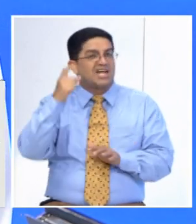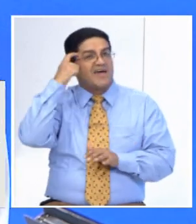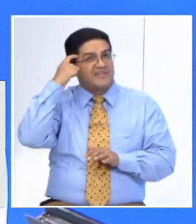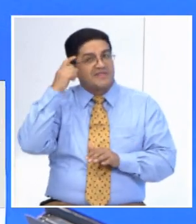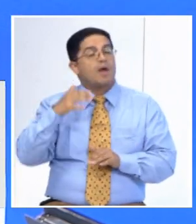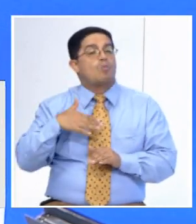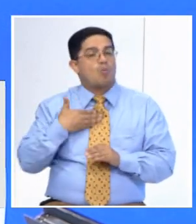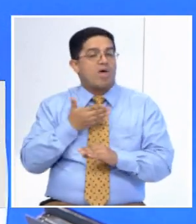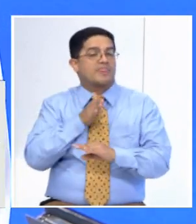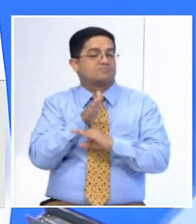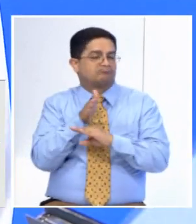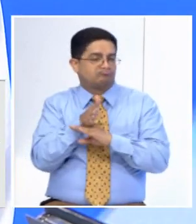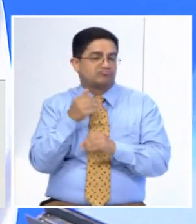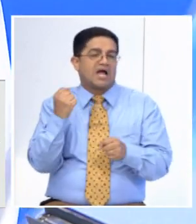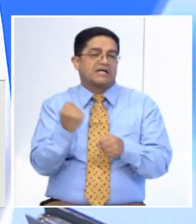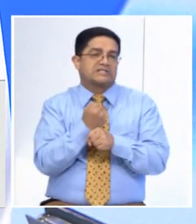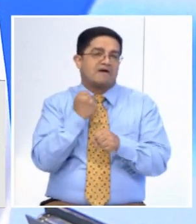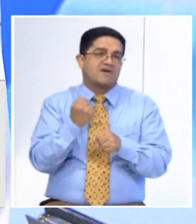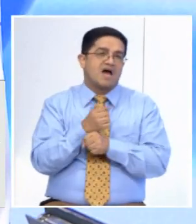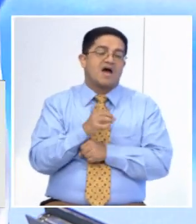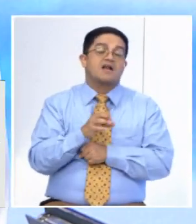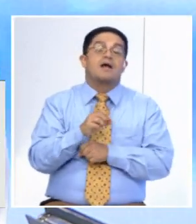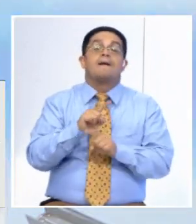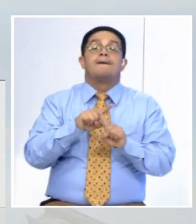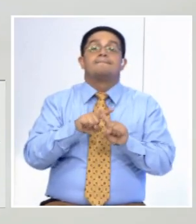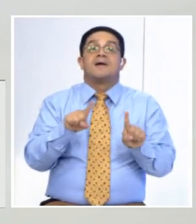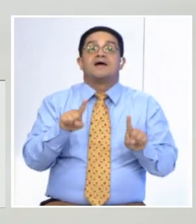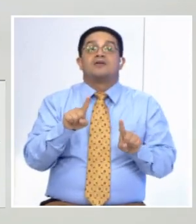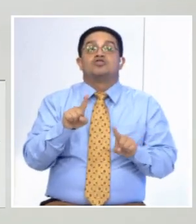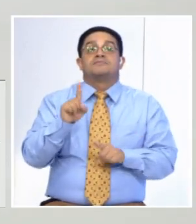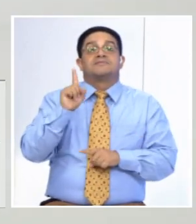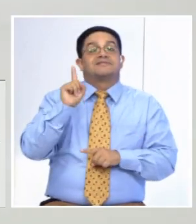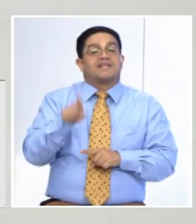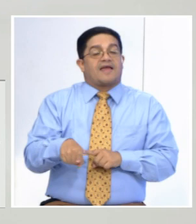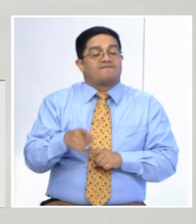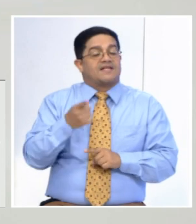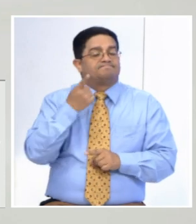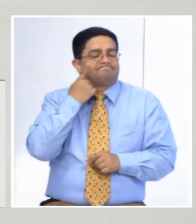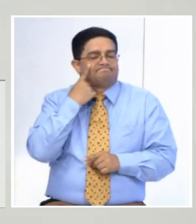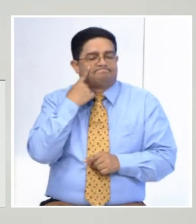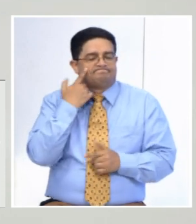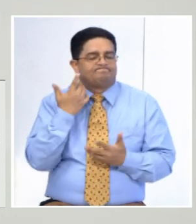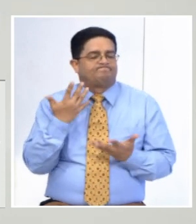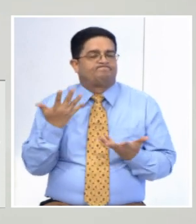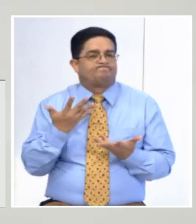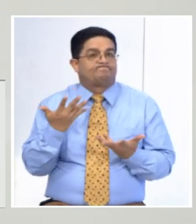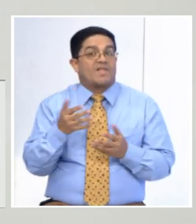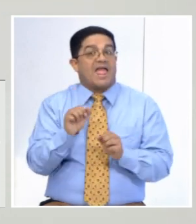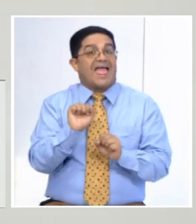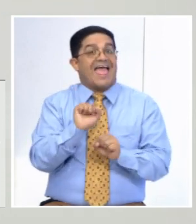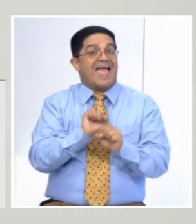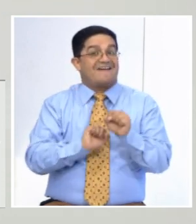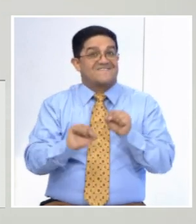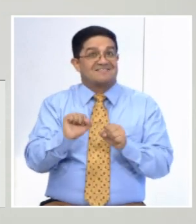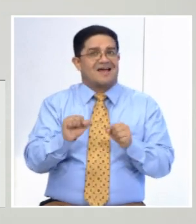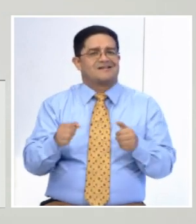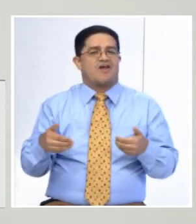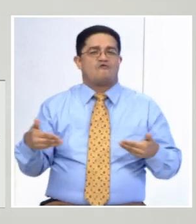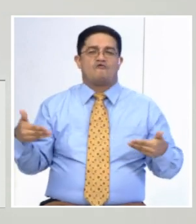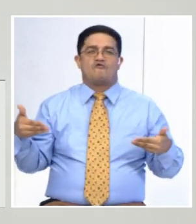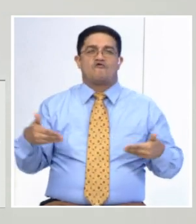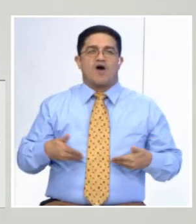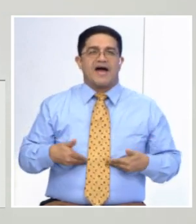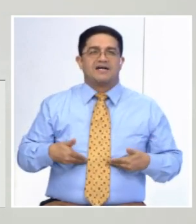sus actividades cotidianas, pero tiene siempre que estar evitando realizar cualquier esfuerzo